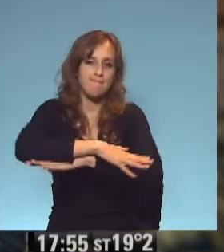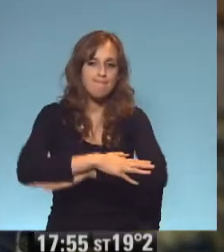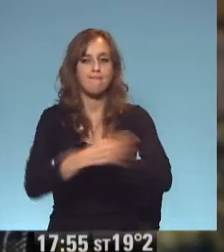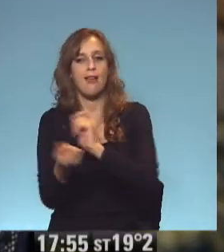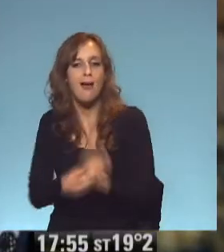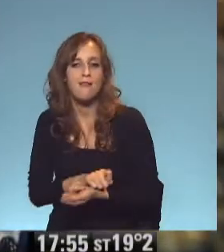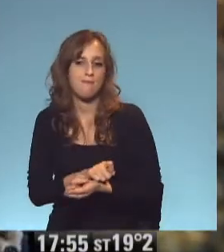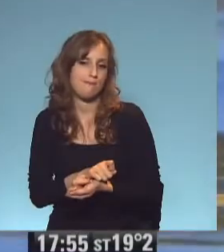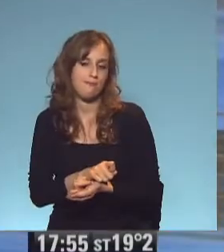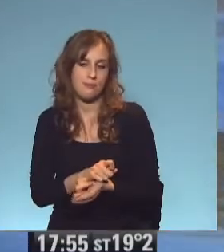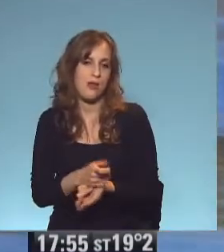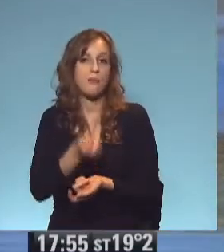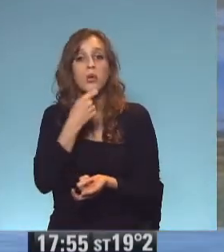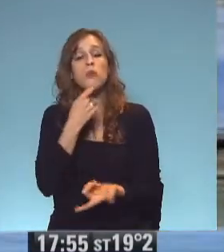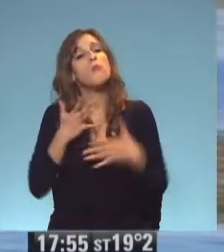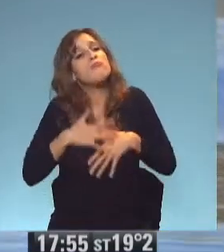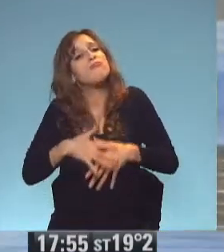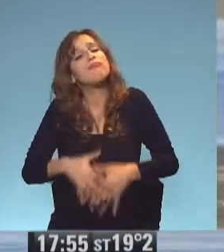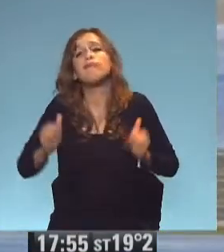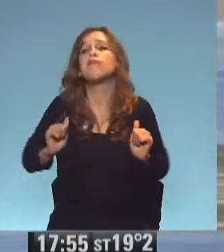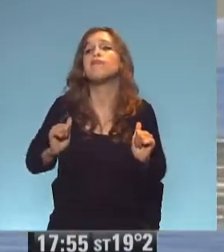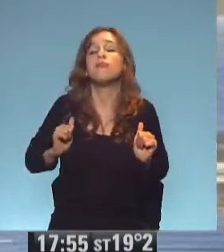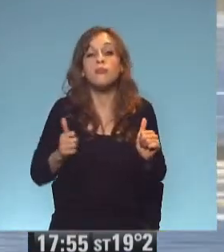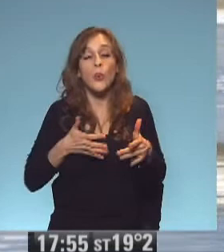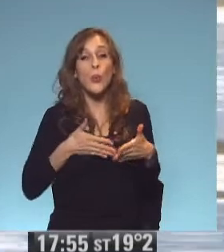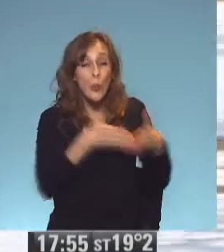se van de lugares que son muy ruidosos.